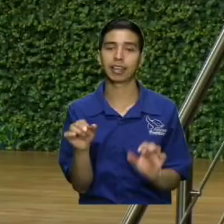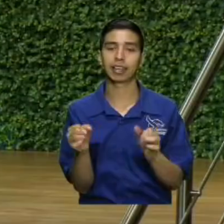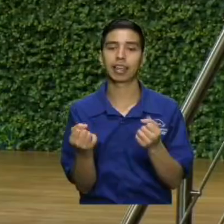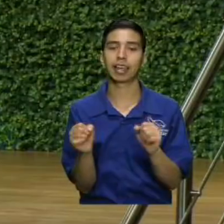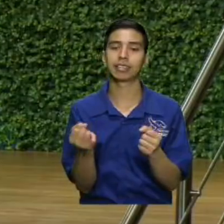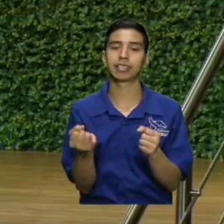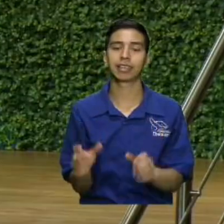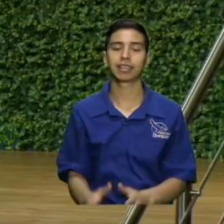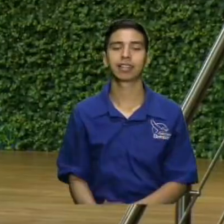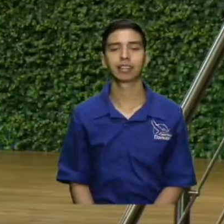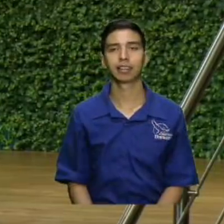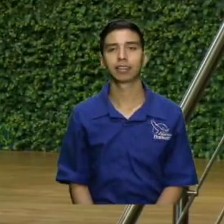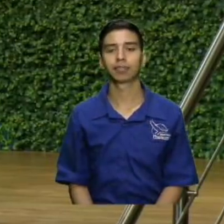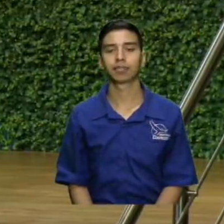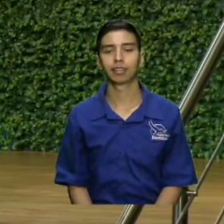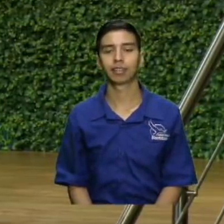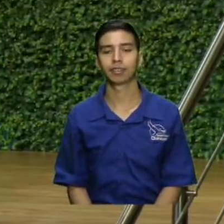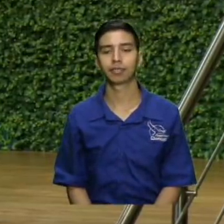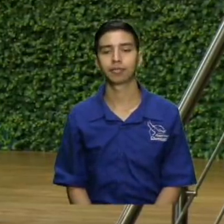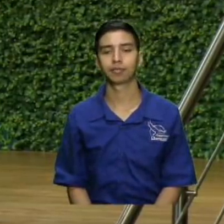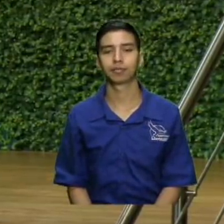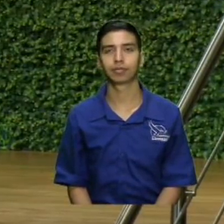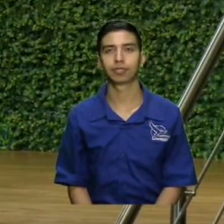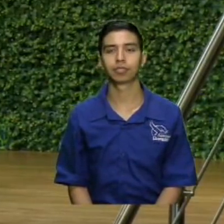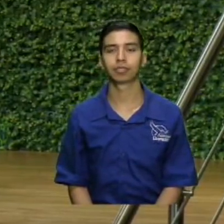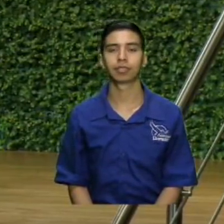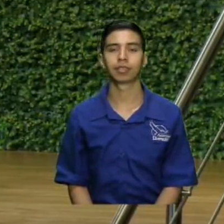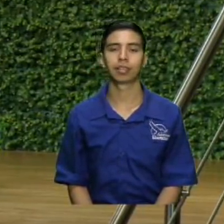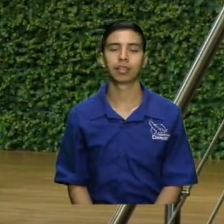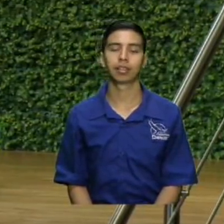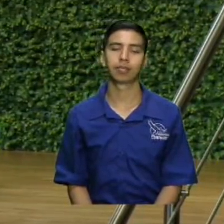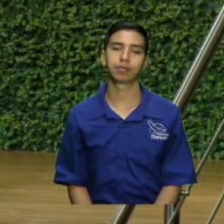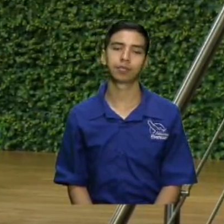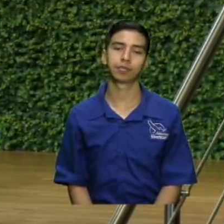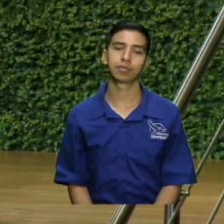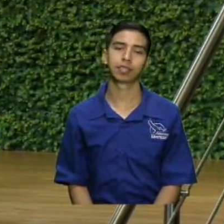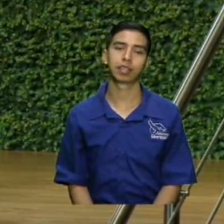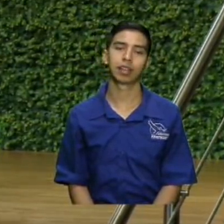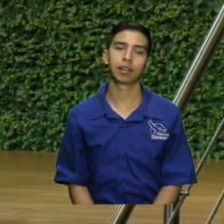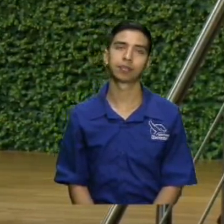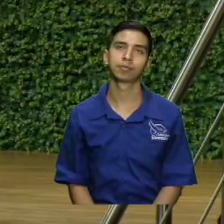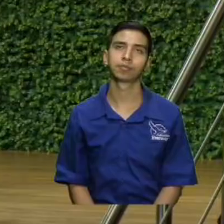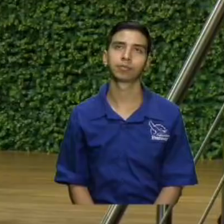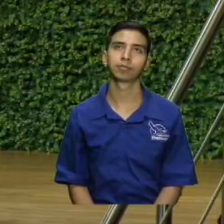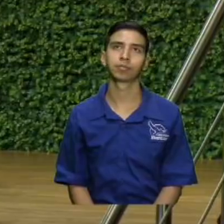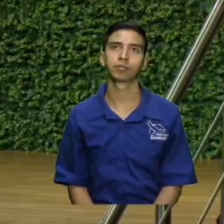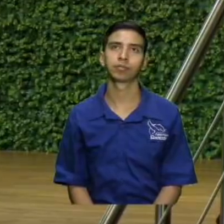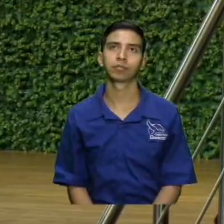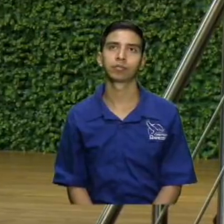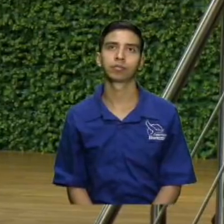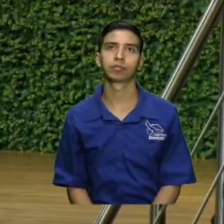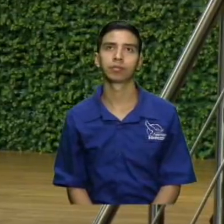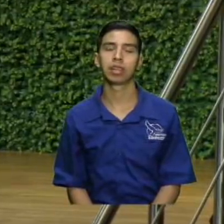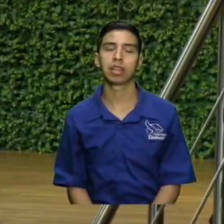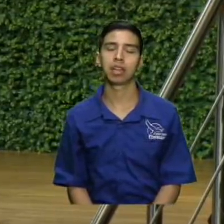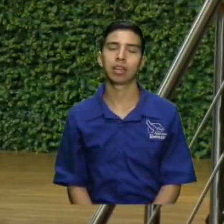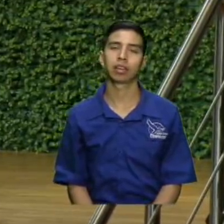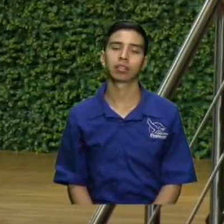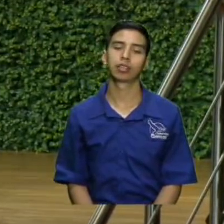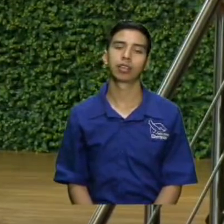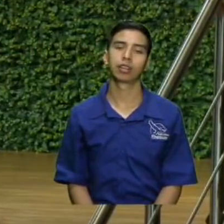Imagínense que a David le decía, cuando oigas el ruido del aire sobre las balsameras, entonces ataca.